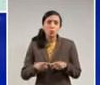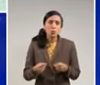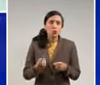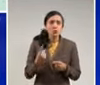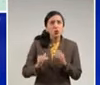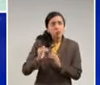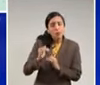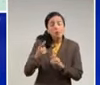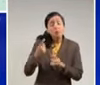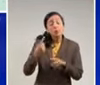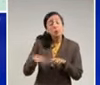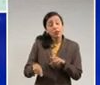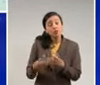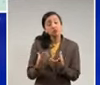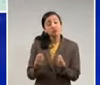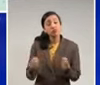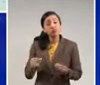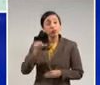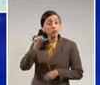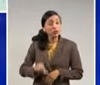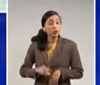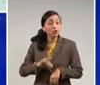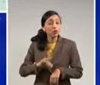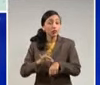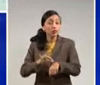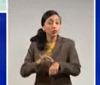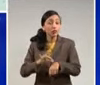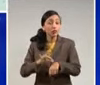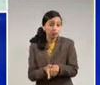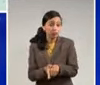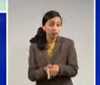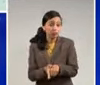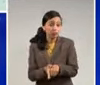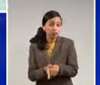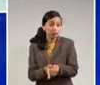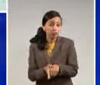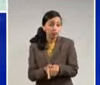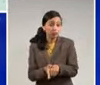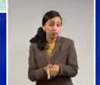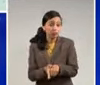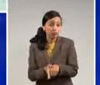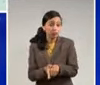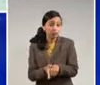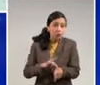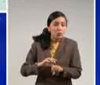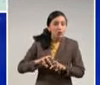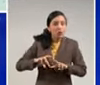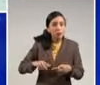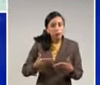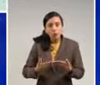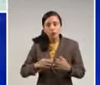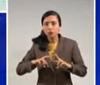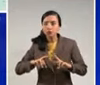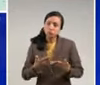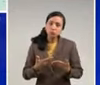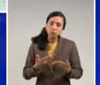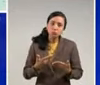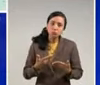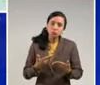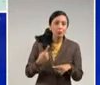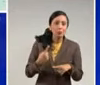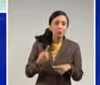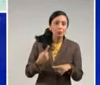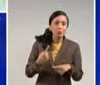un número de casos que se han mantenido que no negativizan, y hasta que no negativicen no se da el